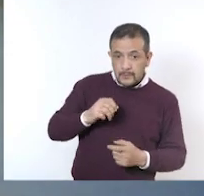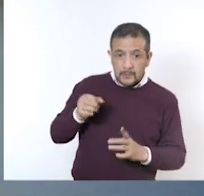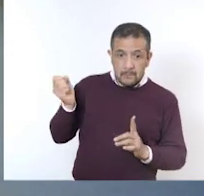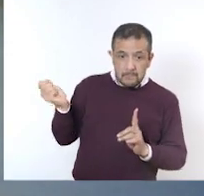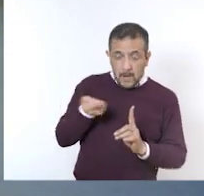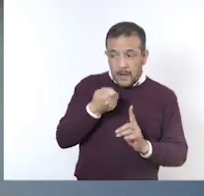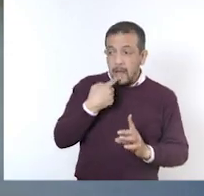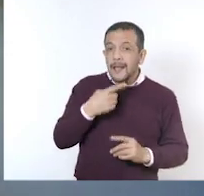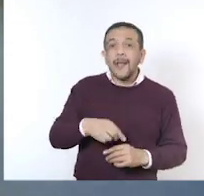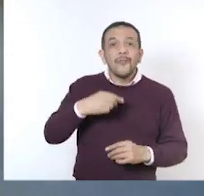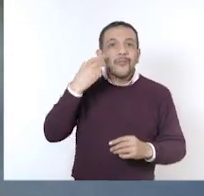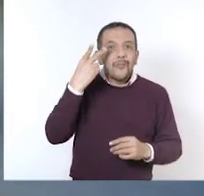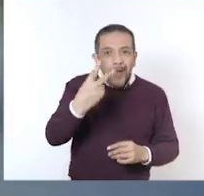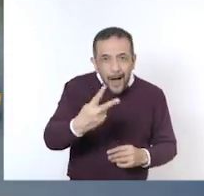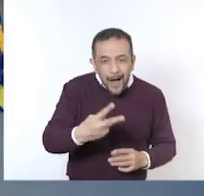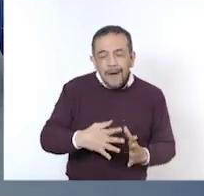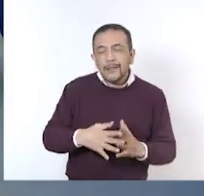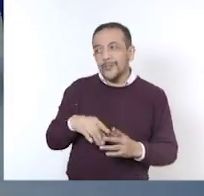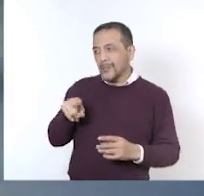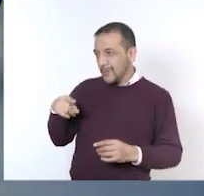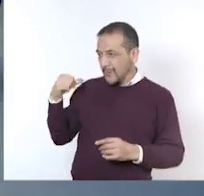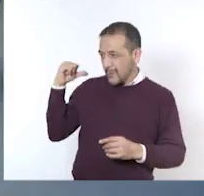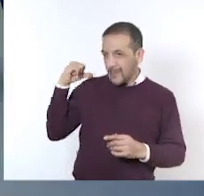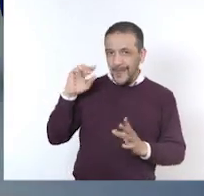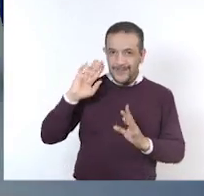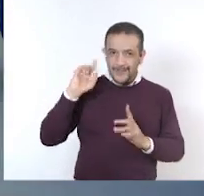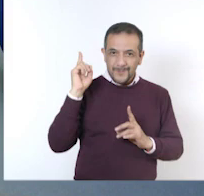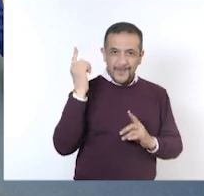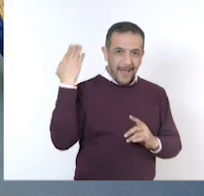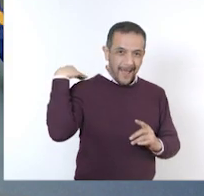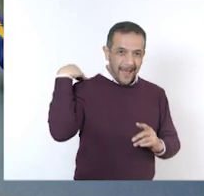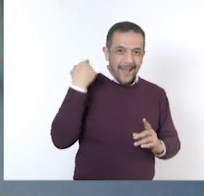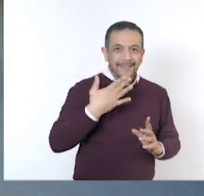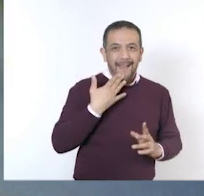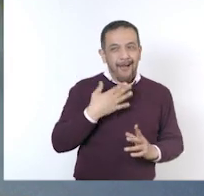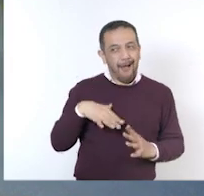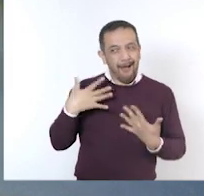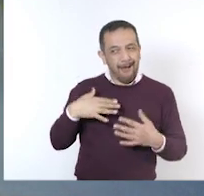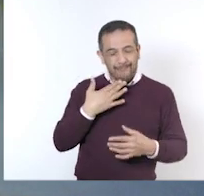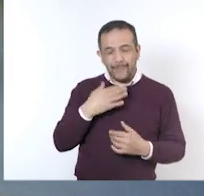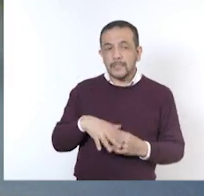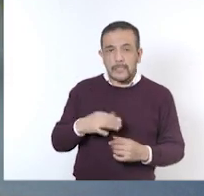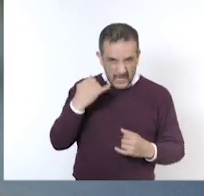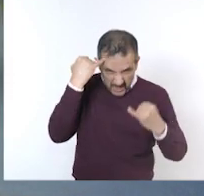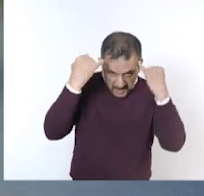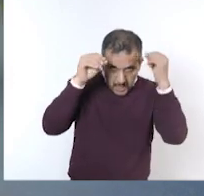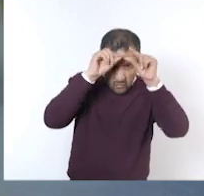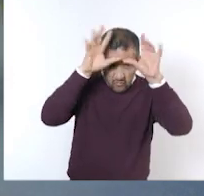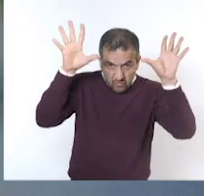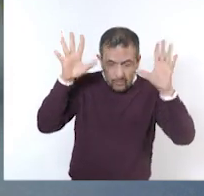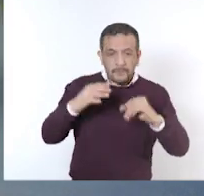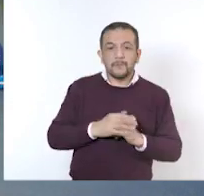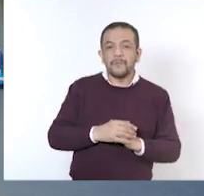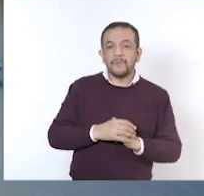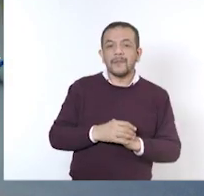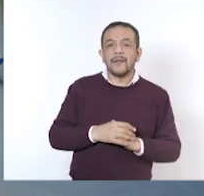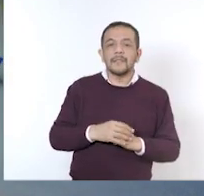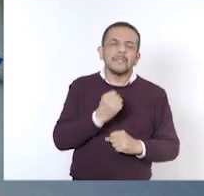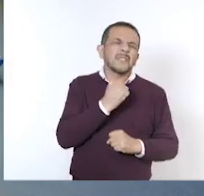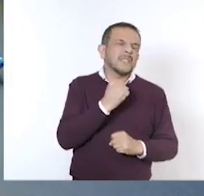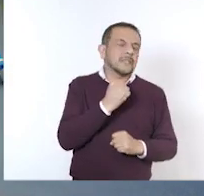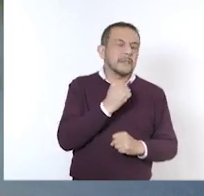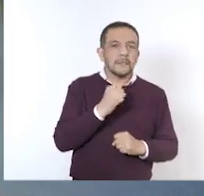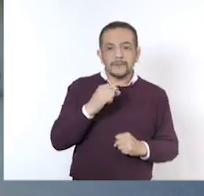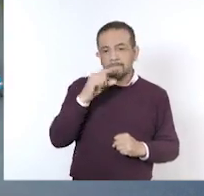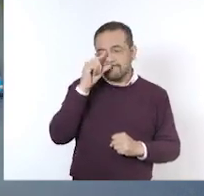el desafío son 5. Ahí está. Dos. Y lo hiciste de espaldas, sí, Jesús. Sí, sí. Muy bien. Creatividad. A ver, sí. ¿Ahora? Utiliza su